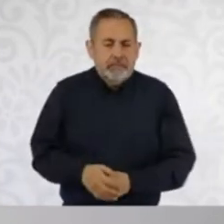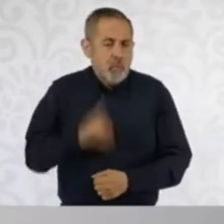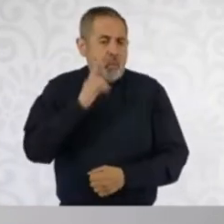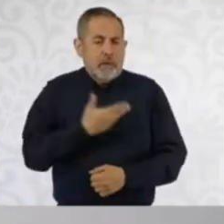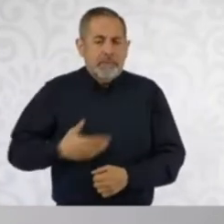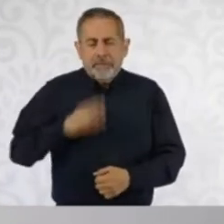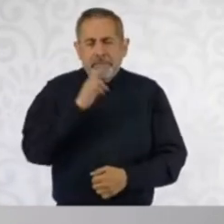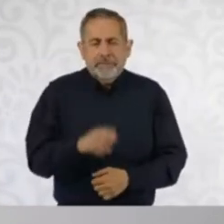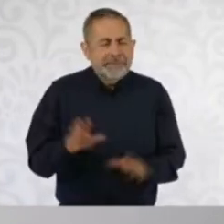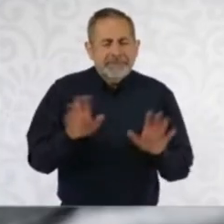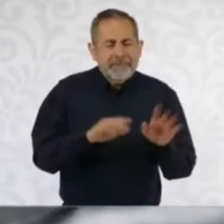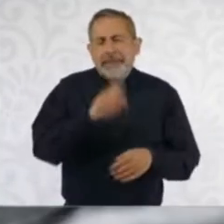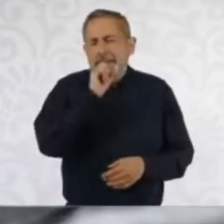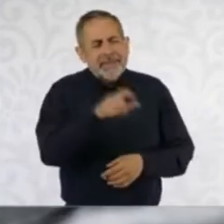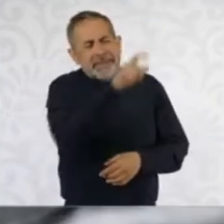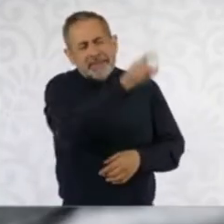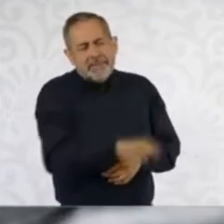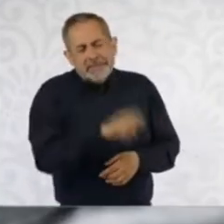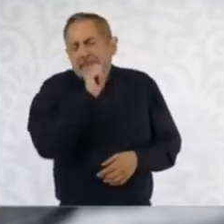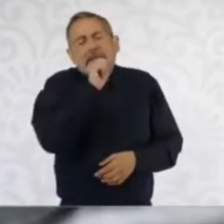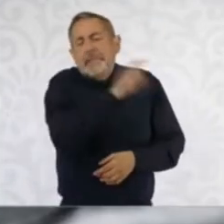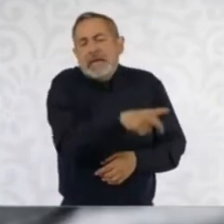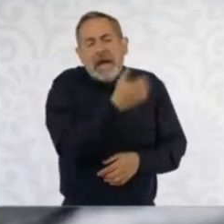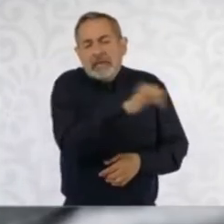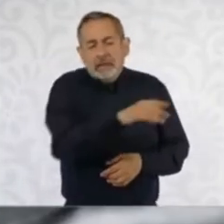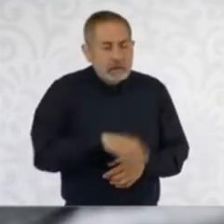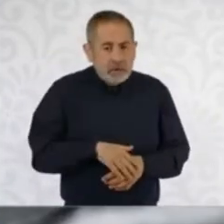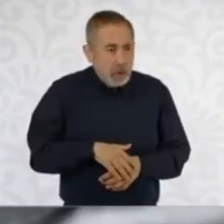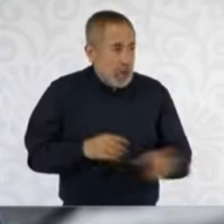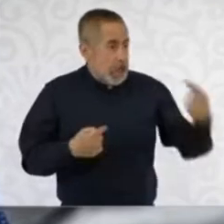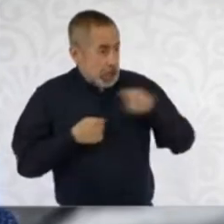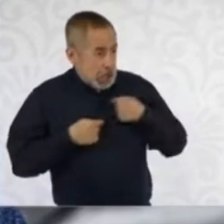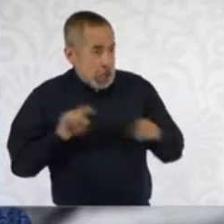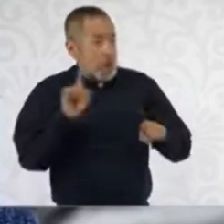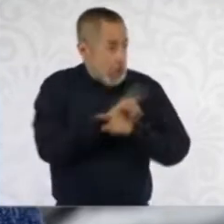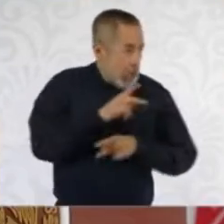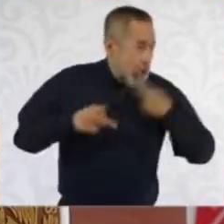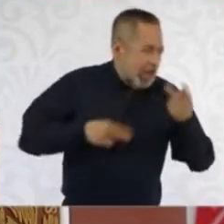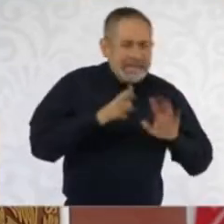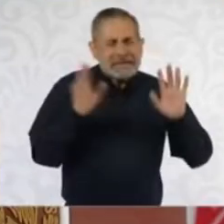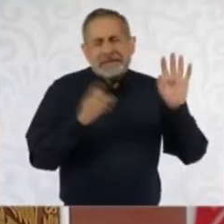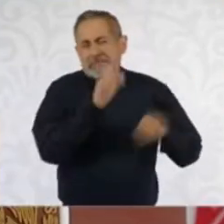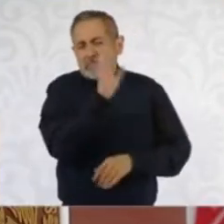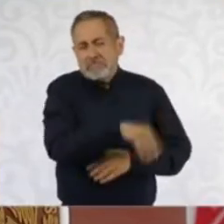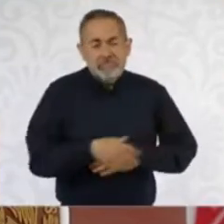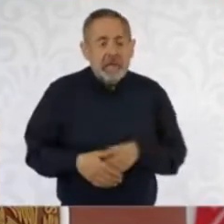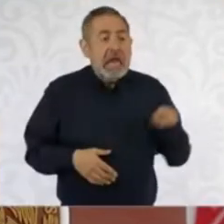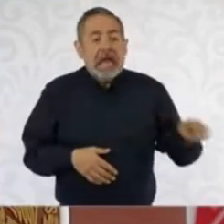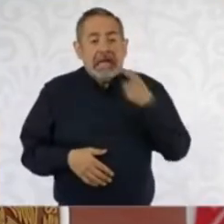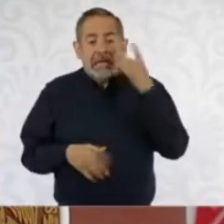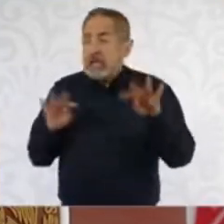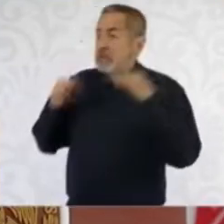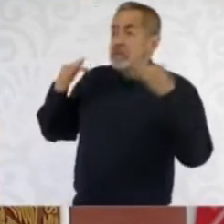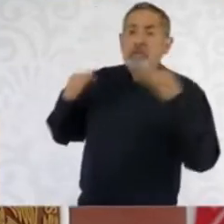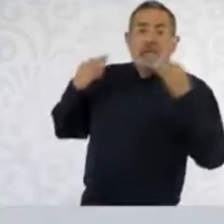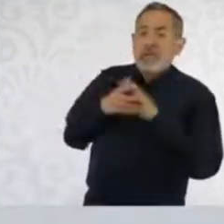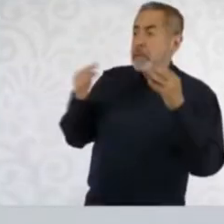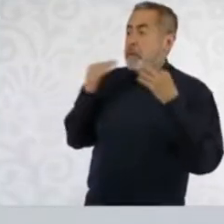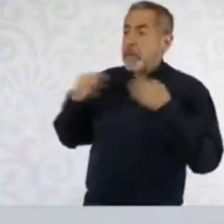un estilo, y tampoco vamos a estar cayendo ahí en la... Él está buscando pues cobertura, yo creo, en algunos